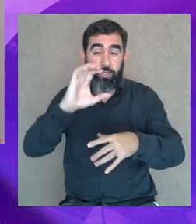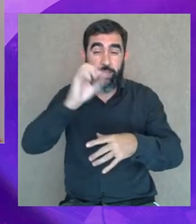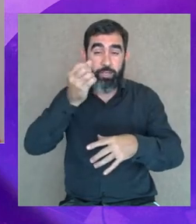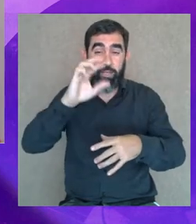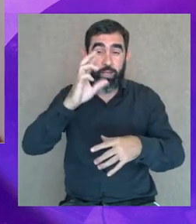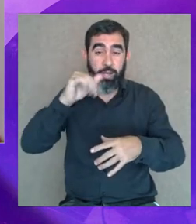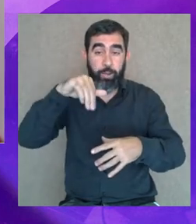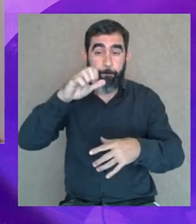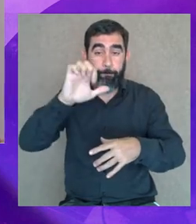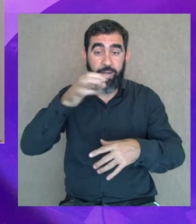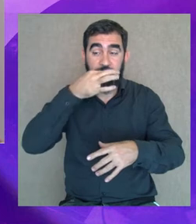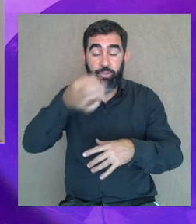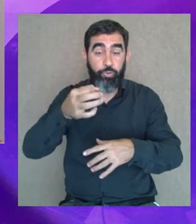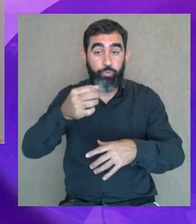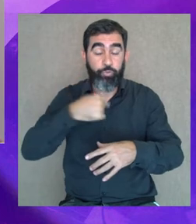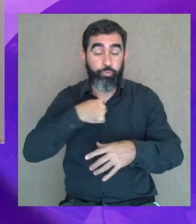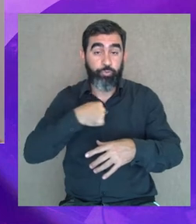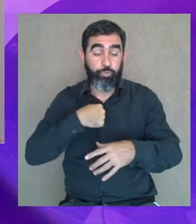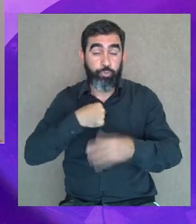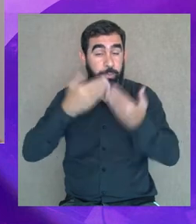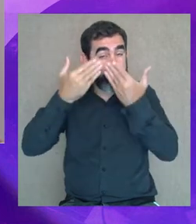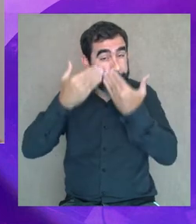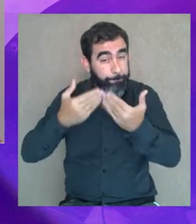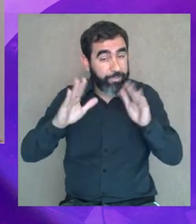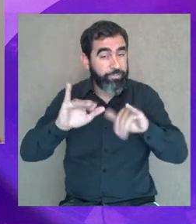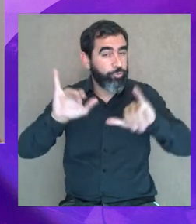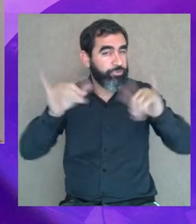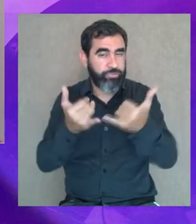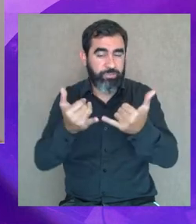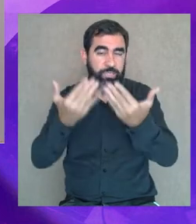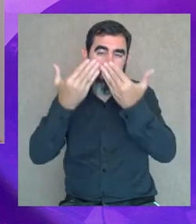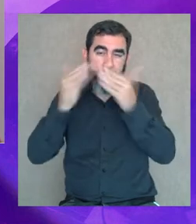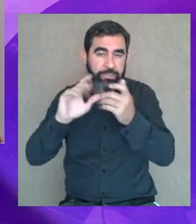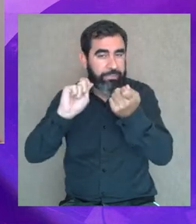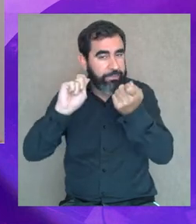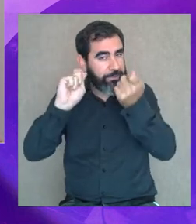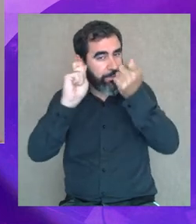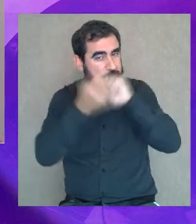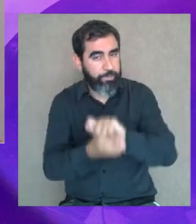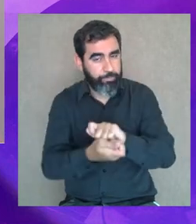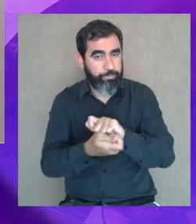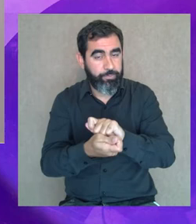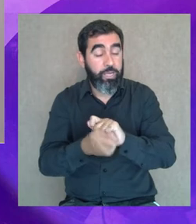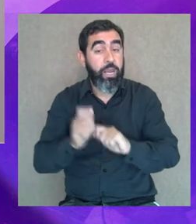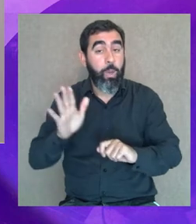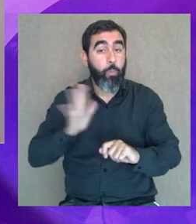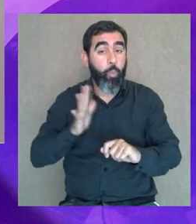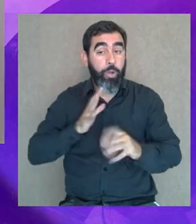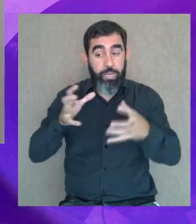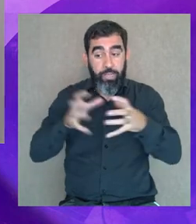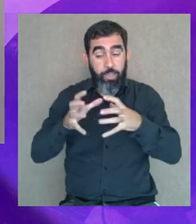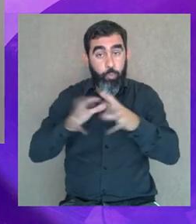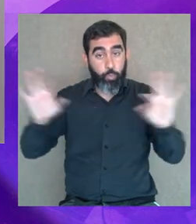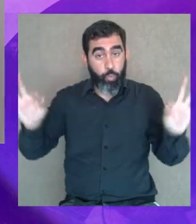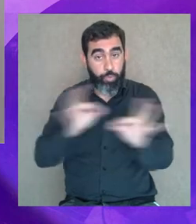carmen este yo cuando empecé ya estaban empezando los cambios las mujeres de la